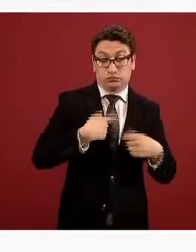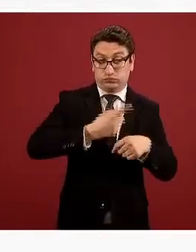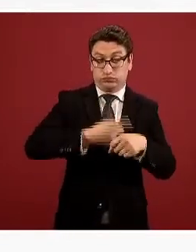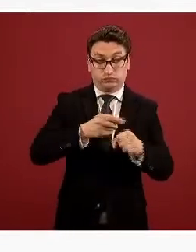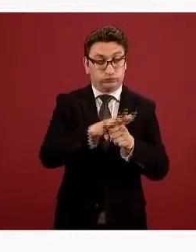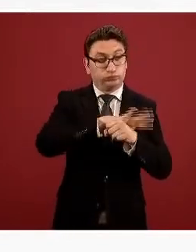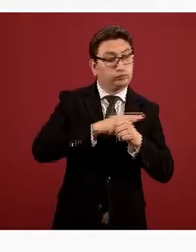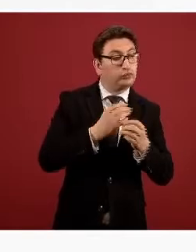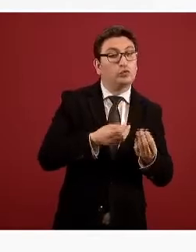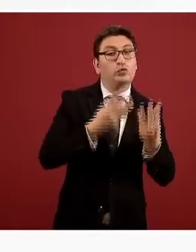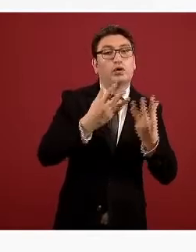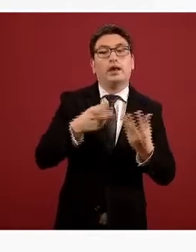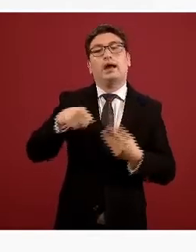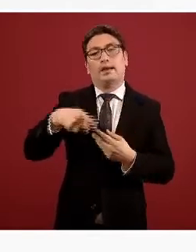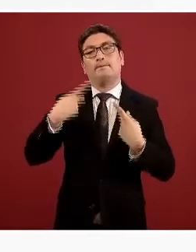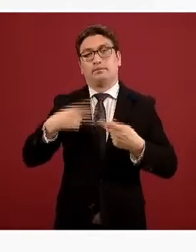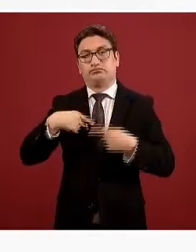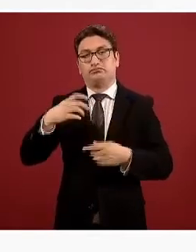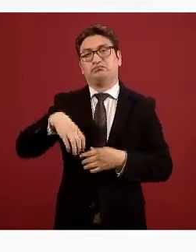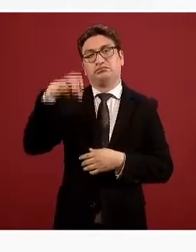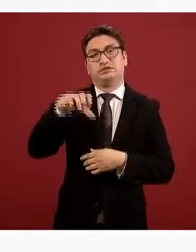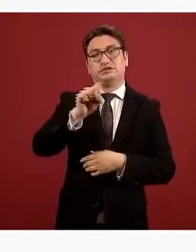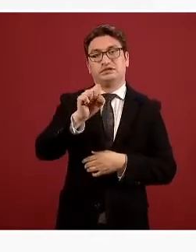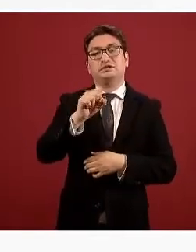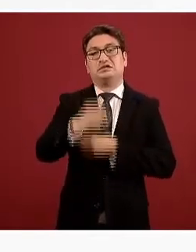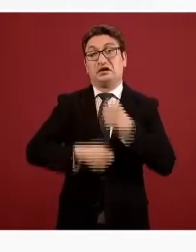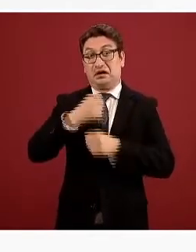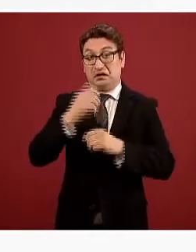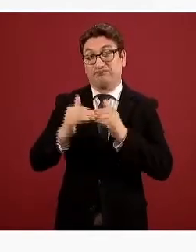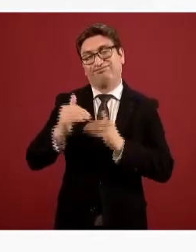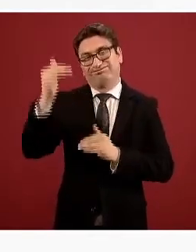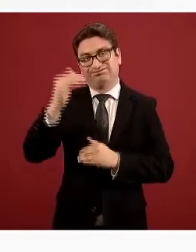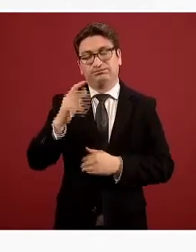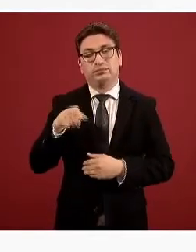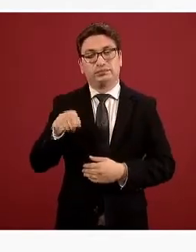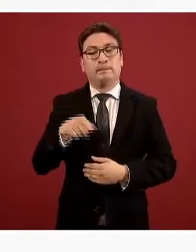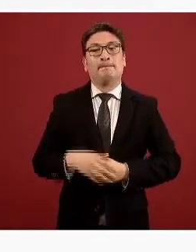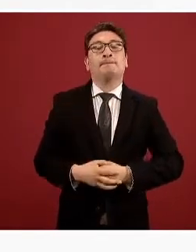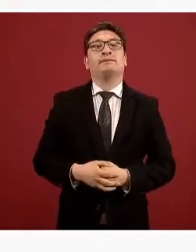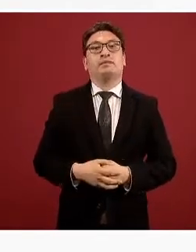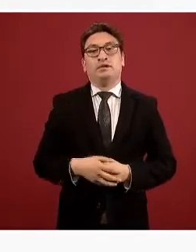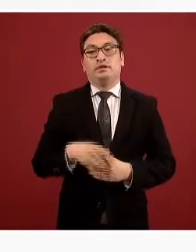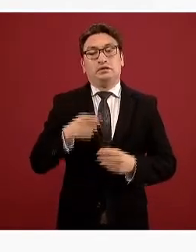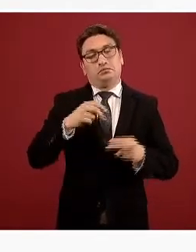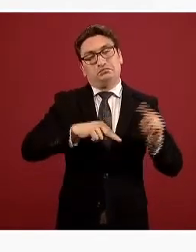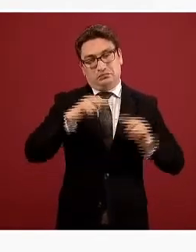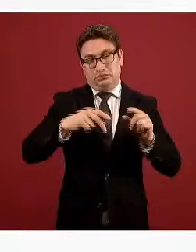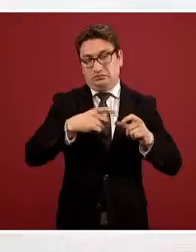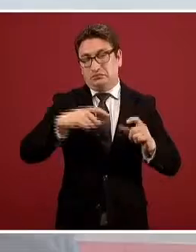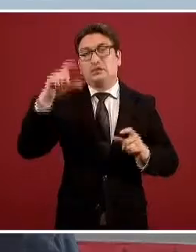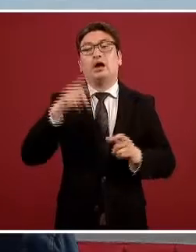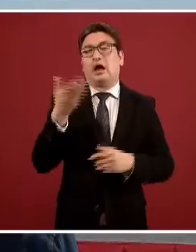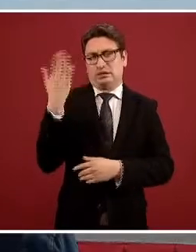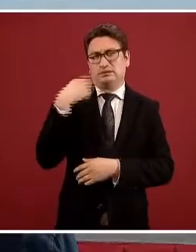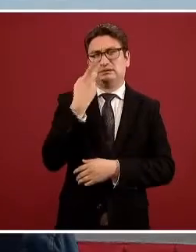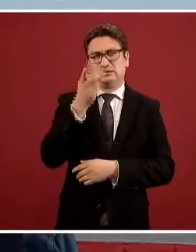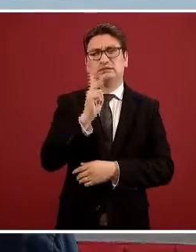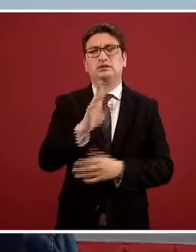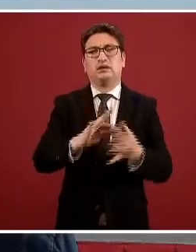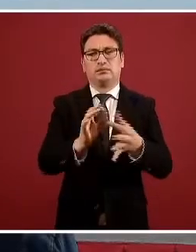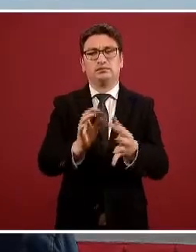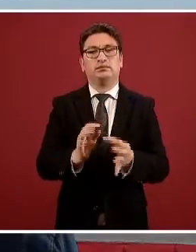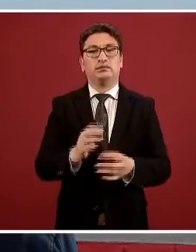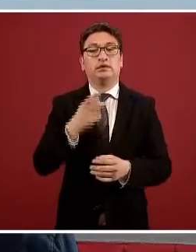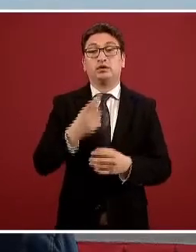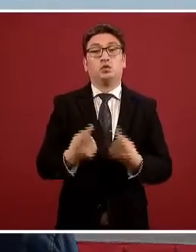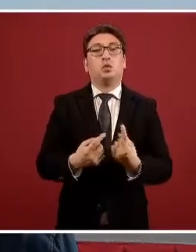es mucho mayor en personas mayores de 60 años. Y aquí hemos tenido algunos casos, esto ya lo comentamos, es un caso, afortunadamente